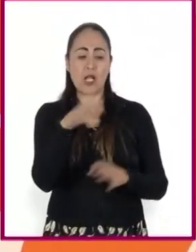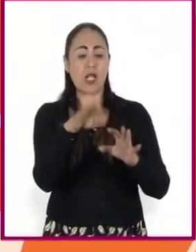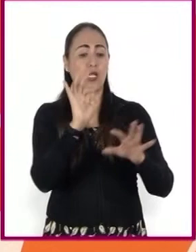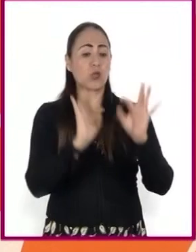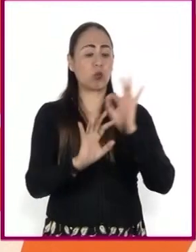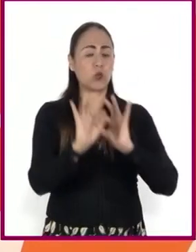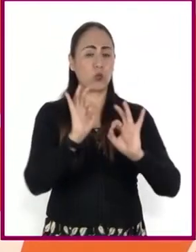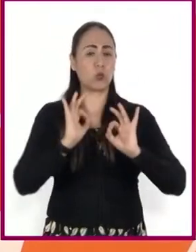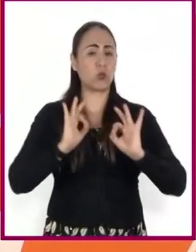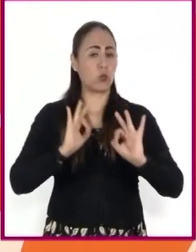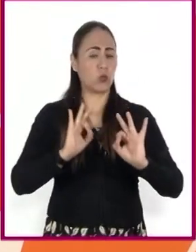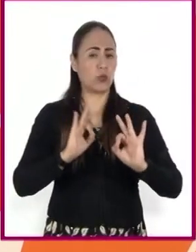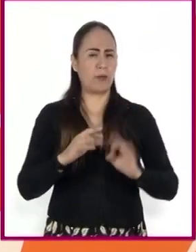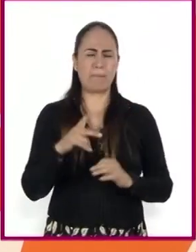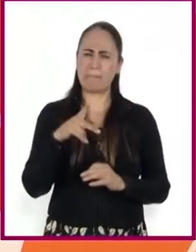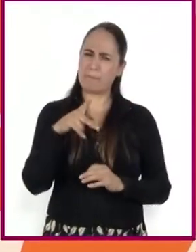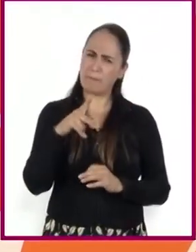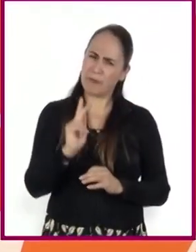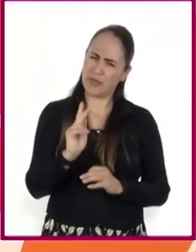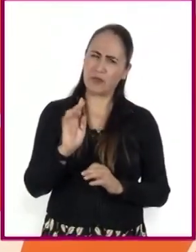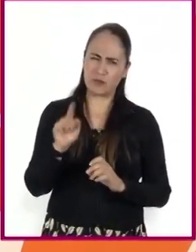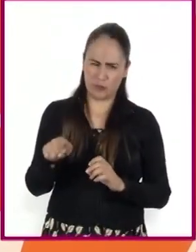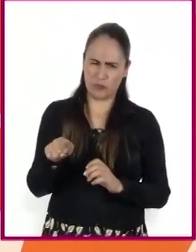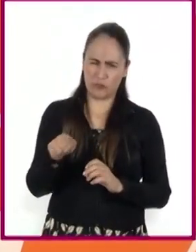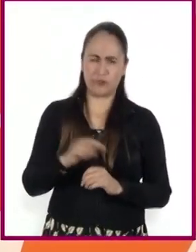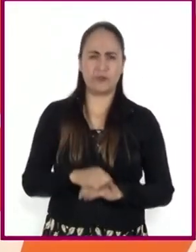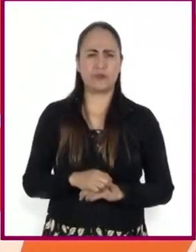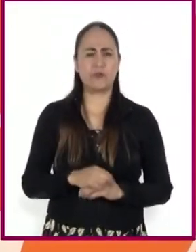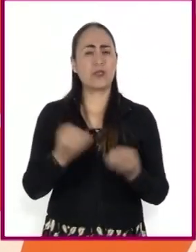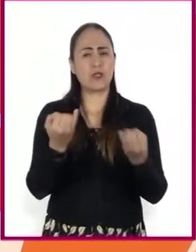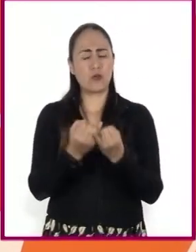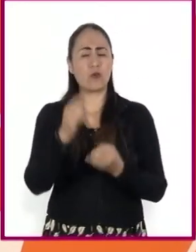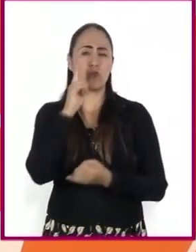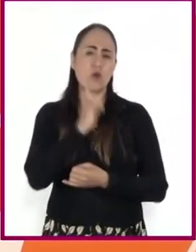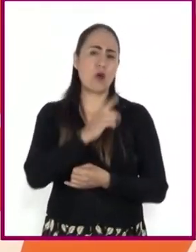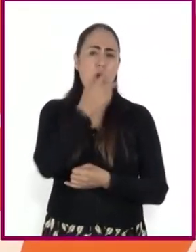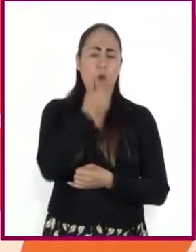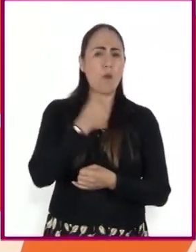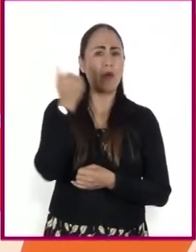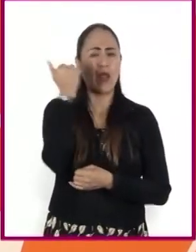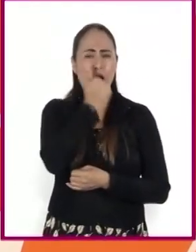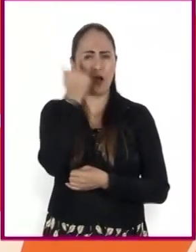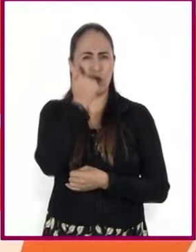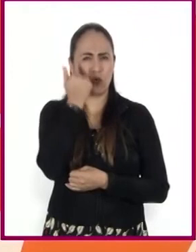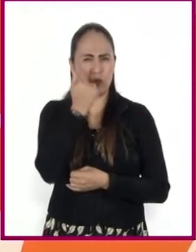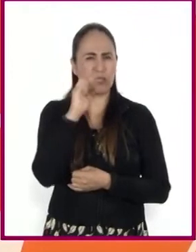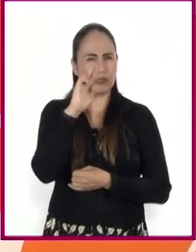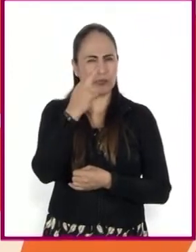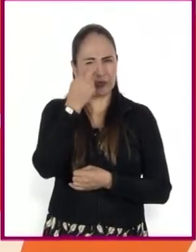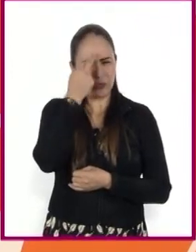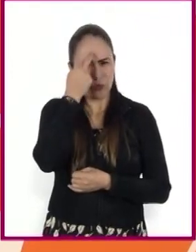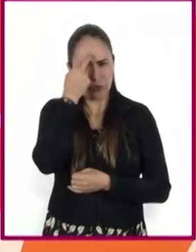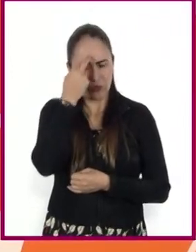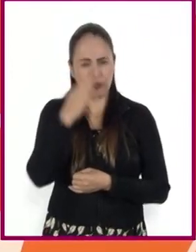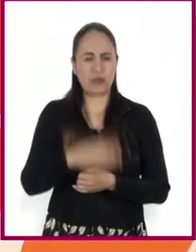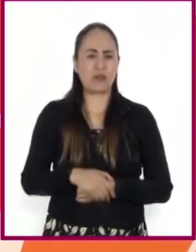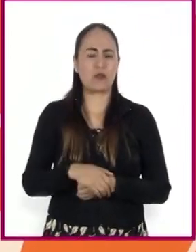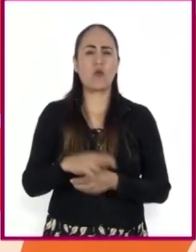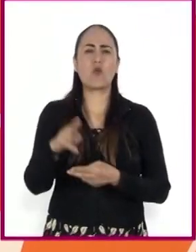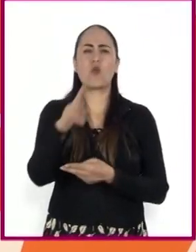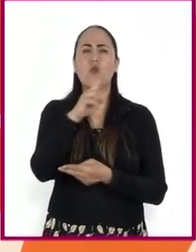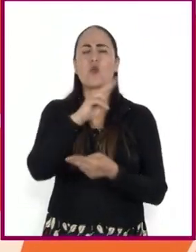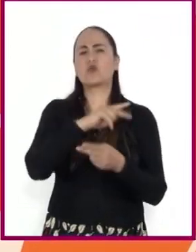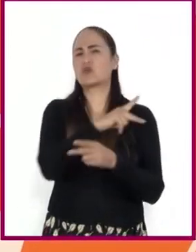vocabulario. Sin embargo, quiero que tú y las alumnas y alumnos sepan que lo que hace universal